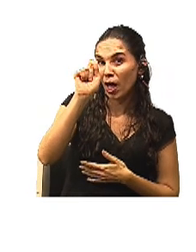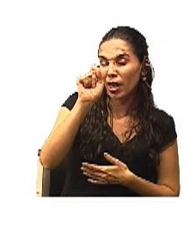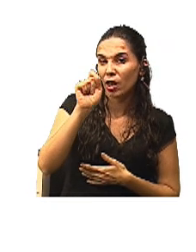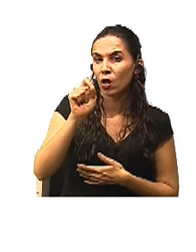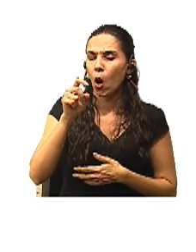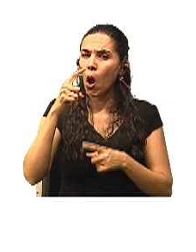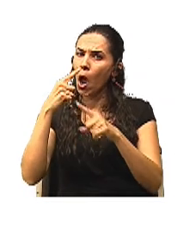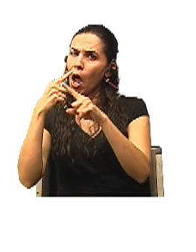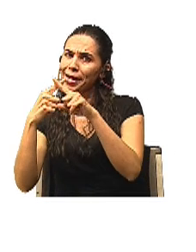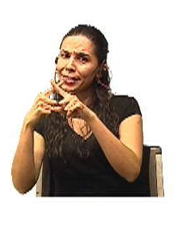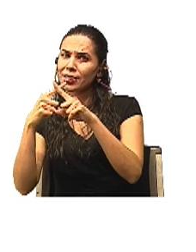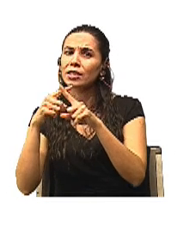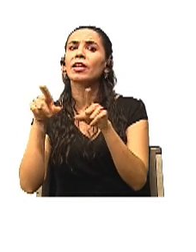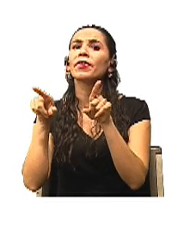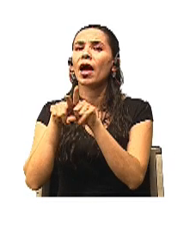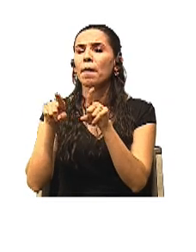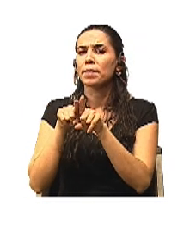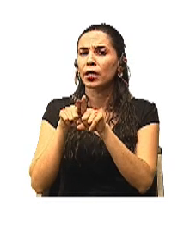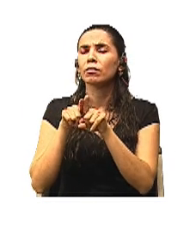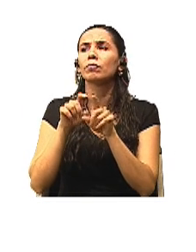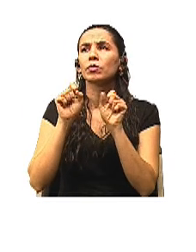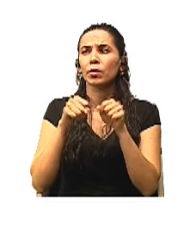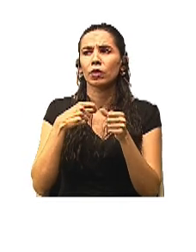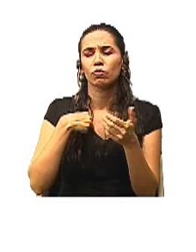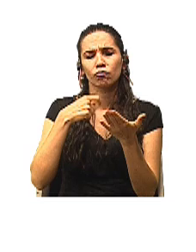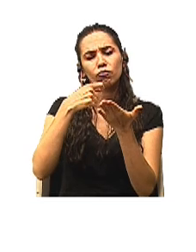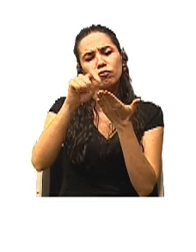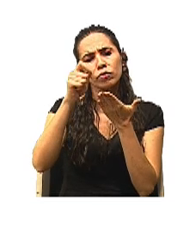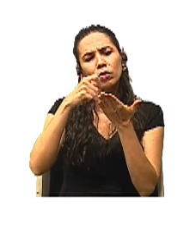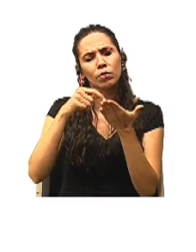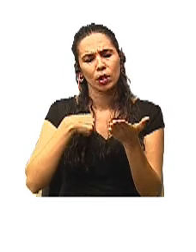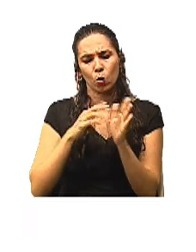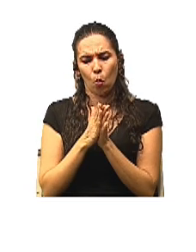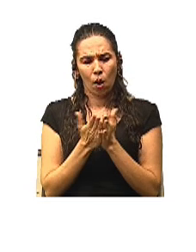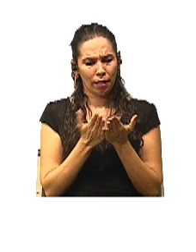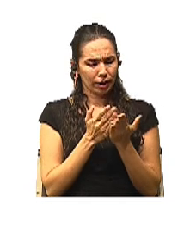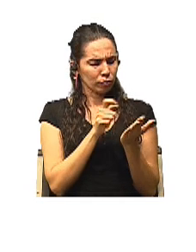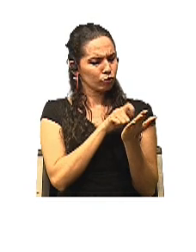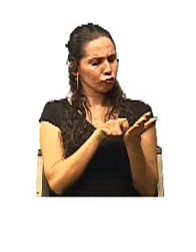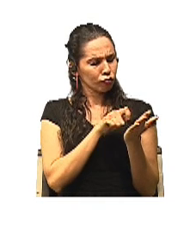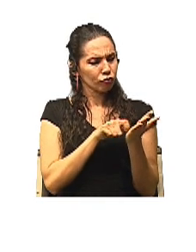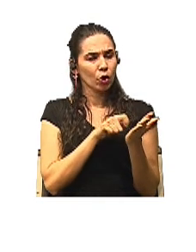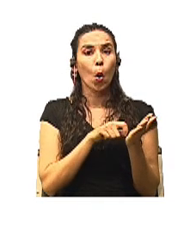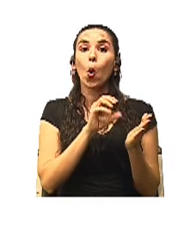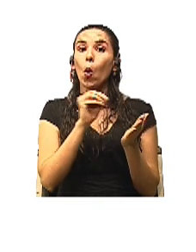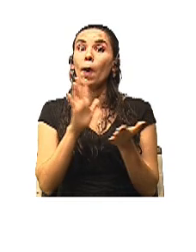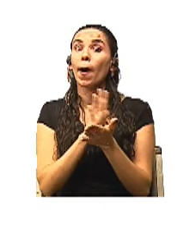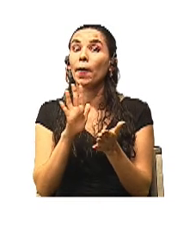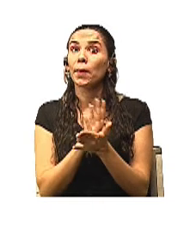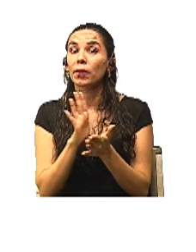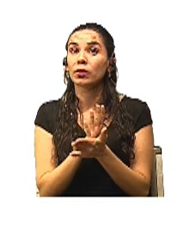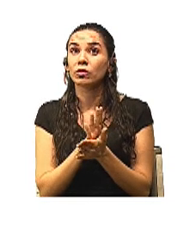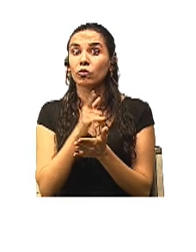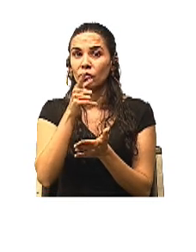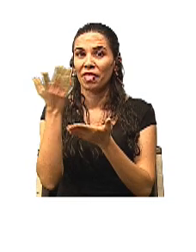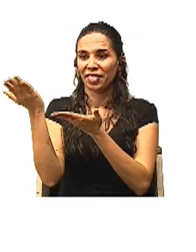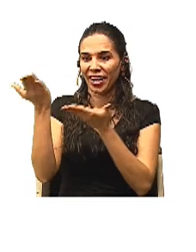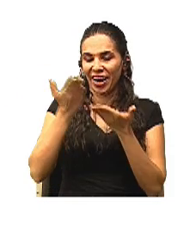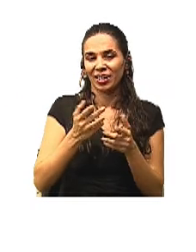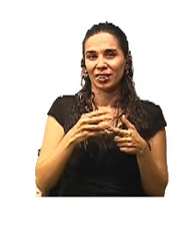la X, pero también pueden ir anotando en su cuaderno de español o en las hojas que fueron a traer al